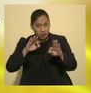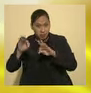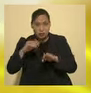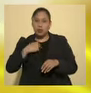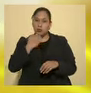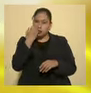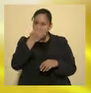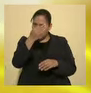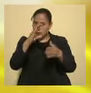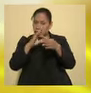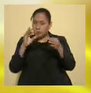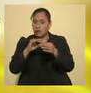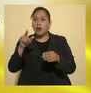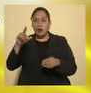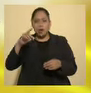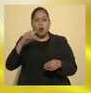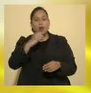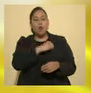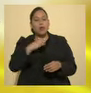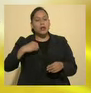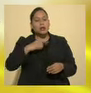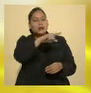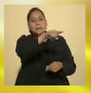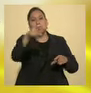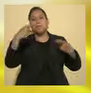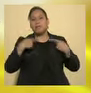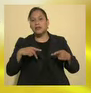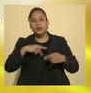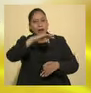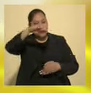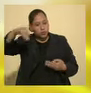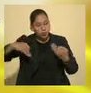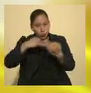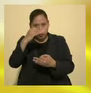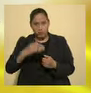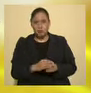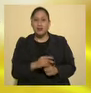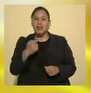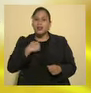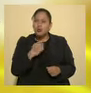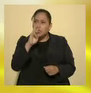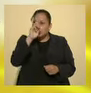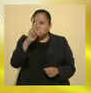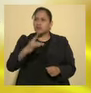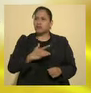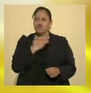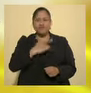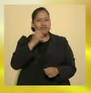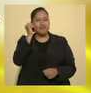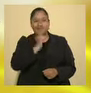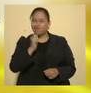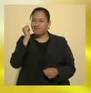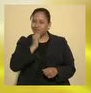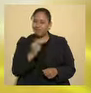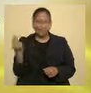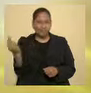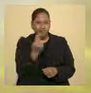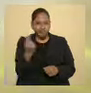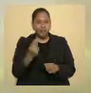quiero decir así, es obligación de la sociedad. Por supuesto. Debemos de tener la sensibilización suficiente y